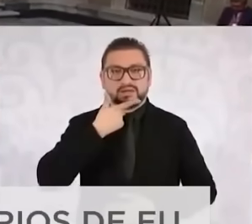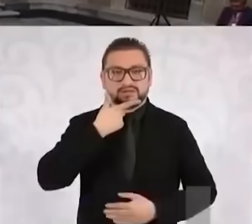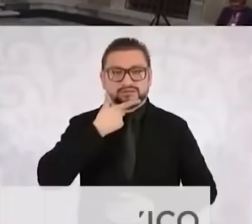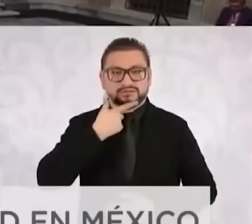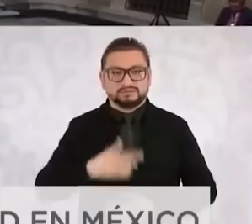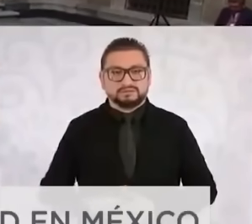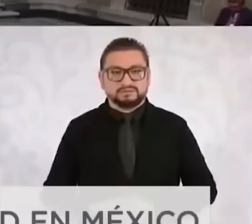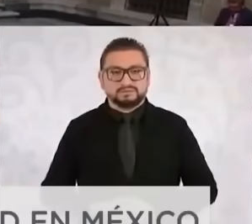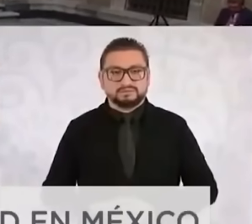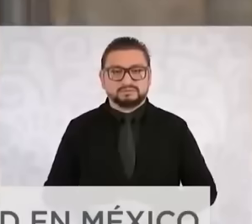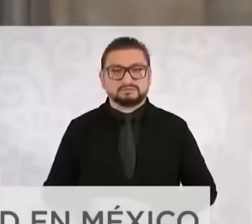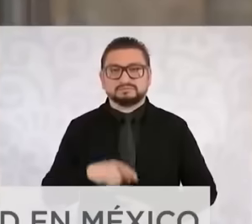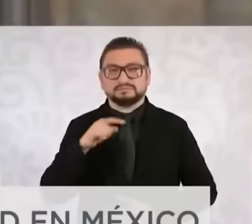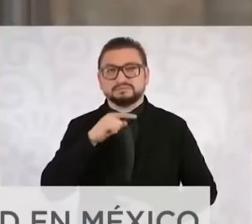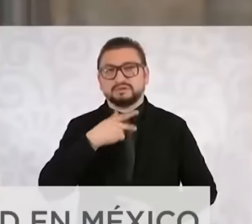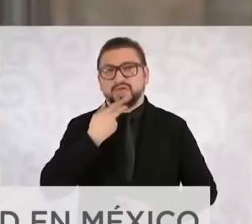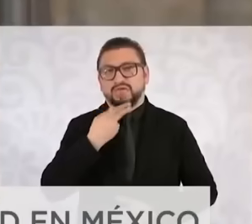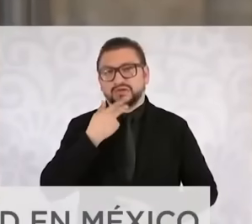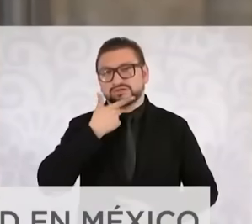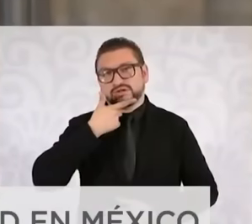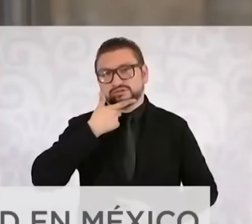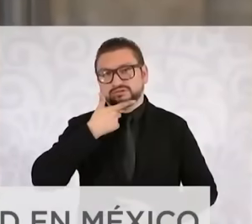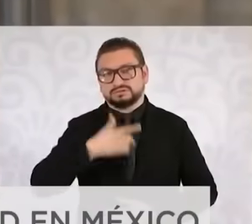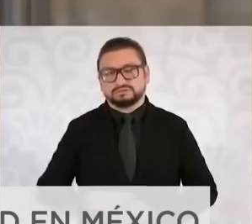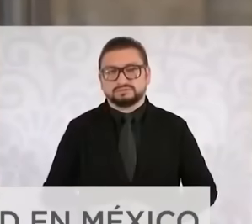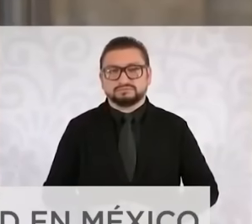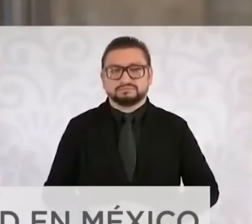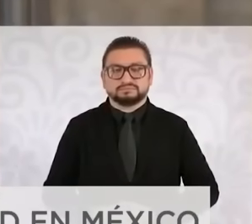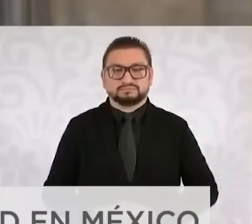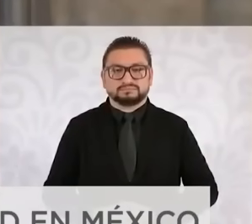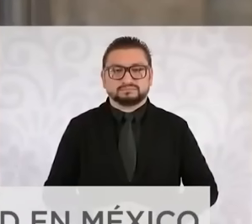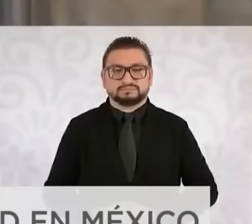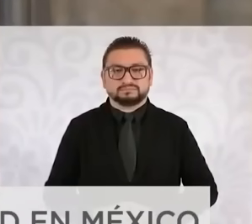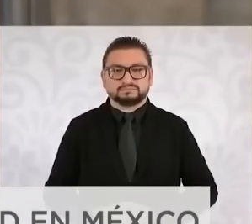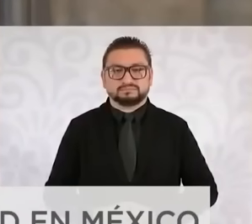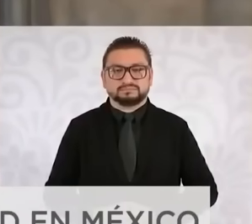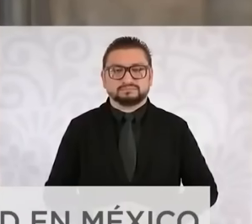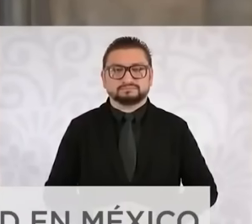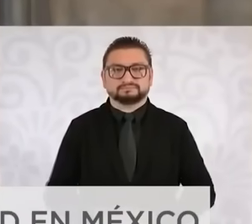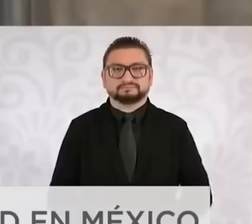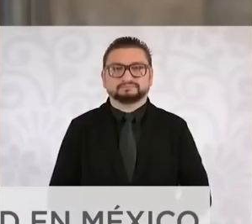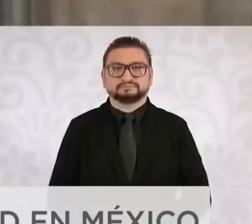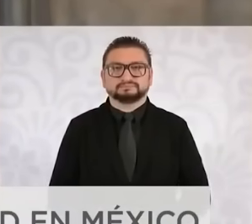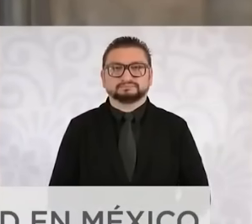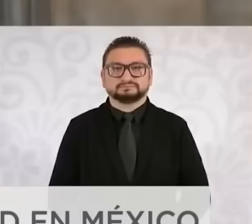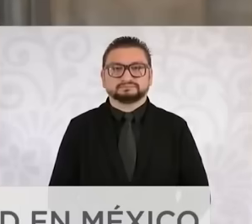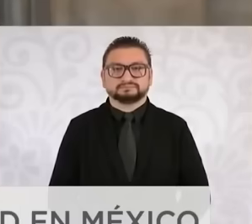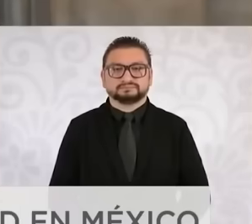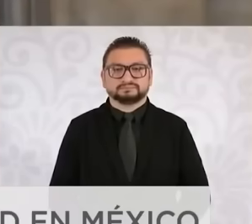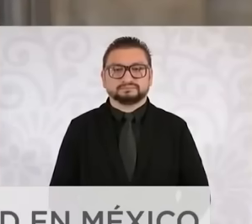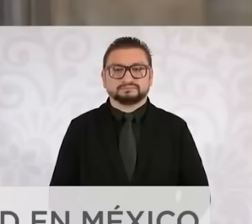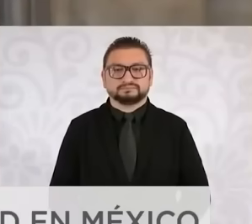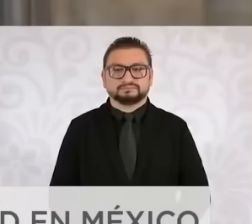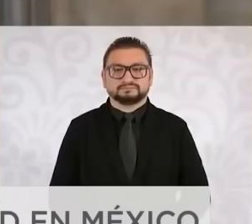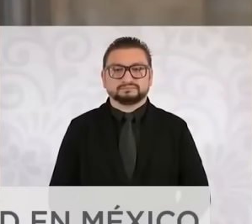productivo y donde se destacó la fortaleza del Tratado Económico de México, Estados Unidos y Canadá. Ahí y dijo que se liberaron todas